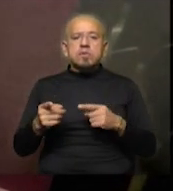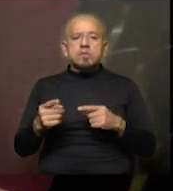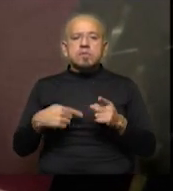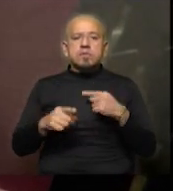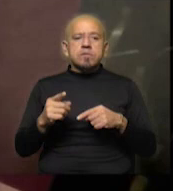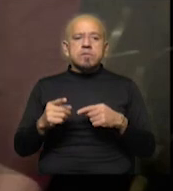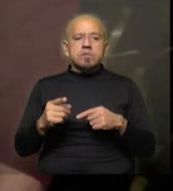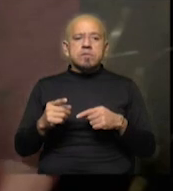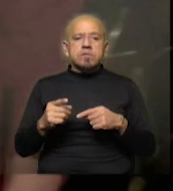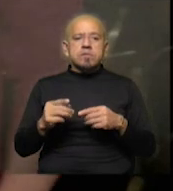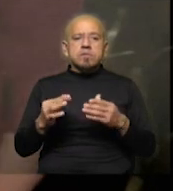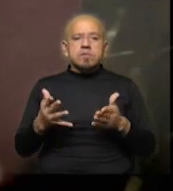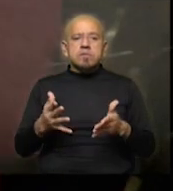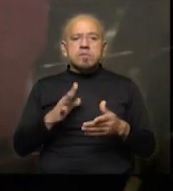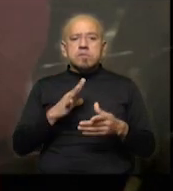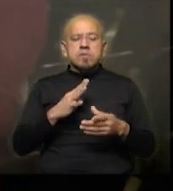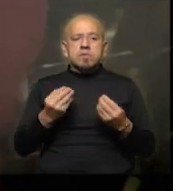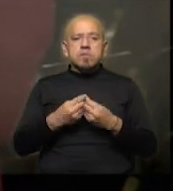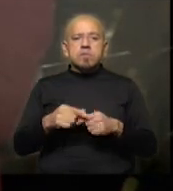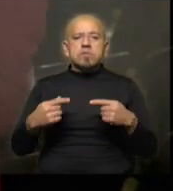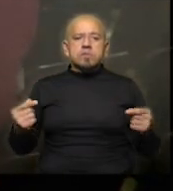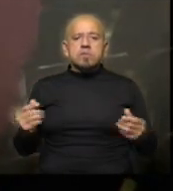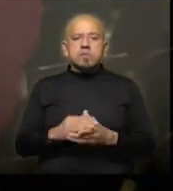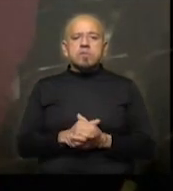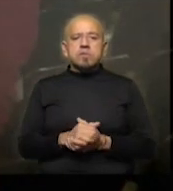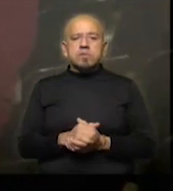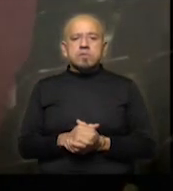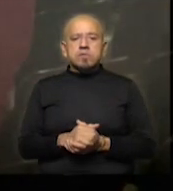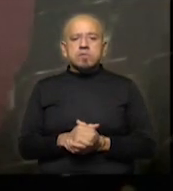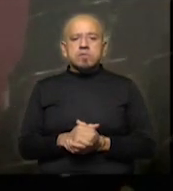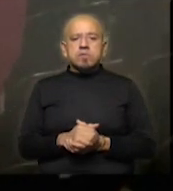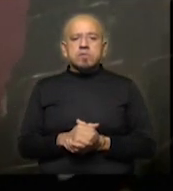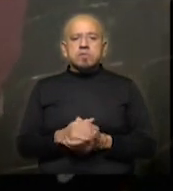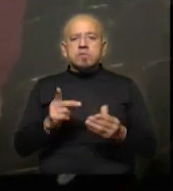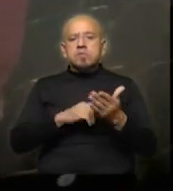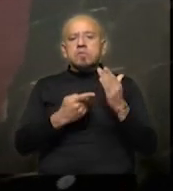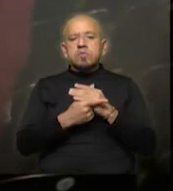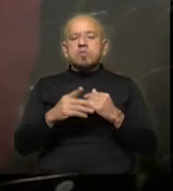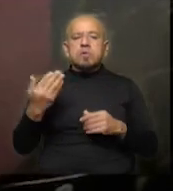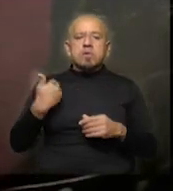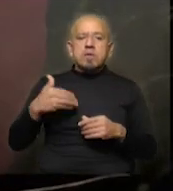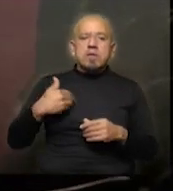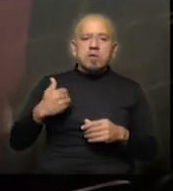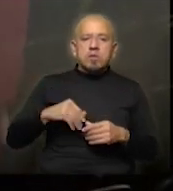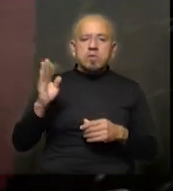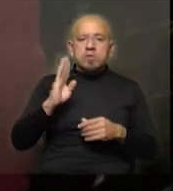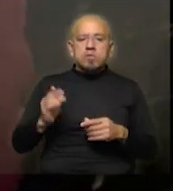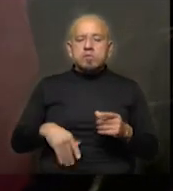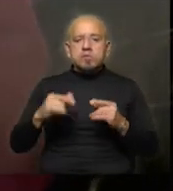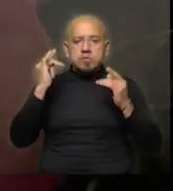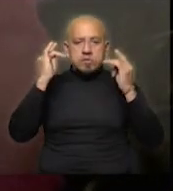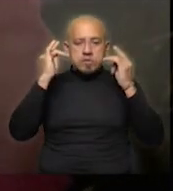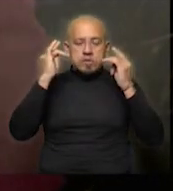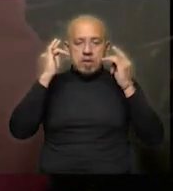todo todo un por detrás didáctico sí pimpa es un proyecto argentino brasileño de arte y educación para